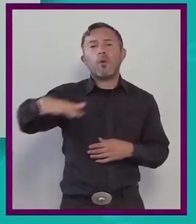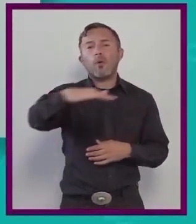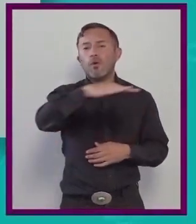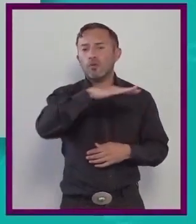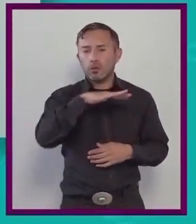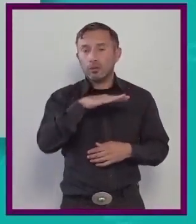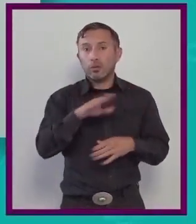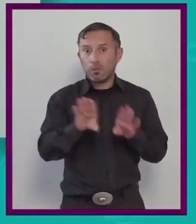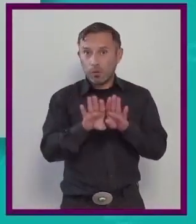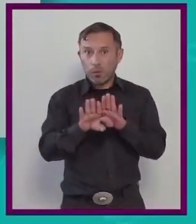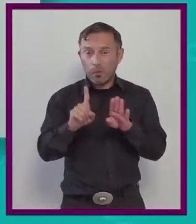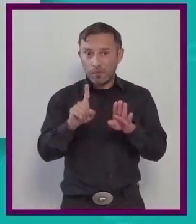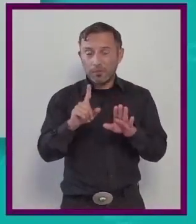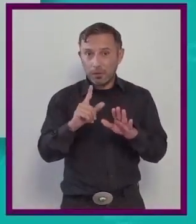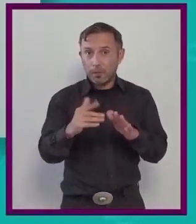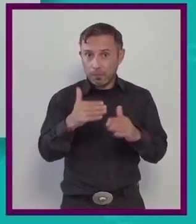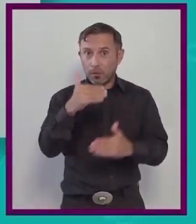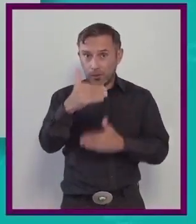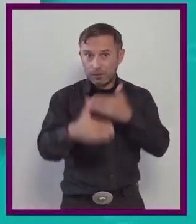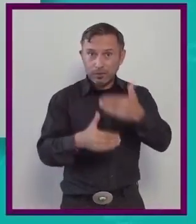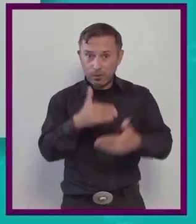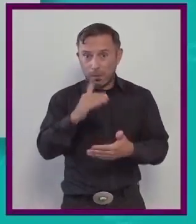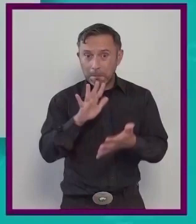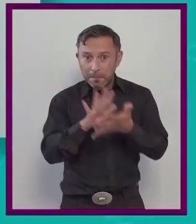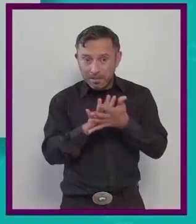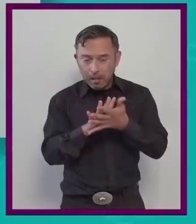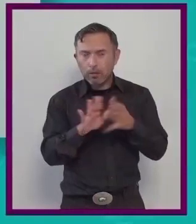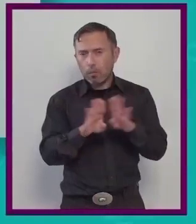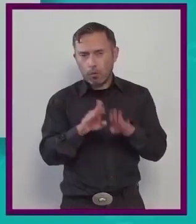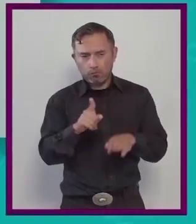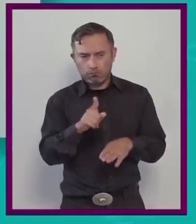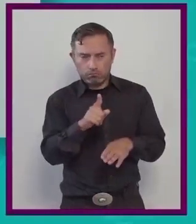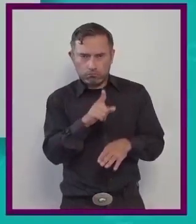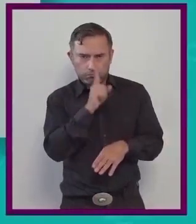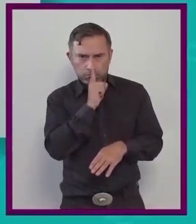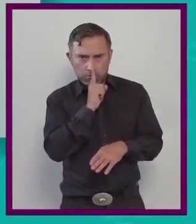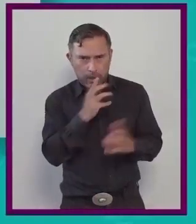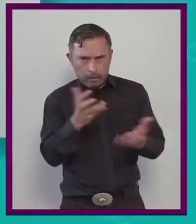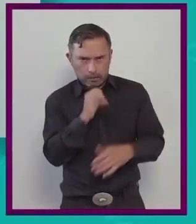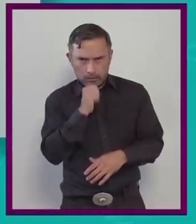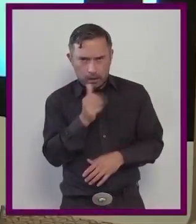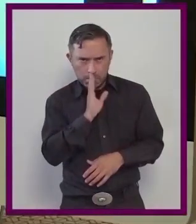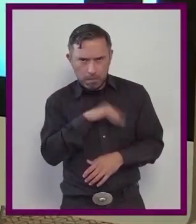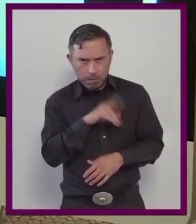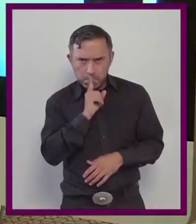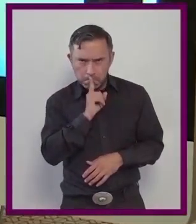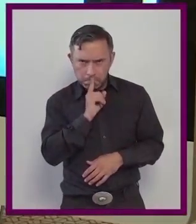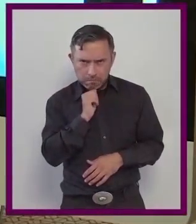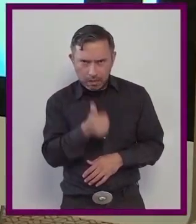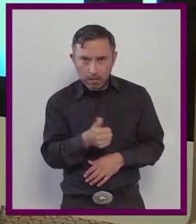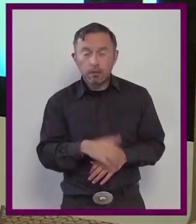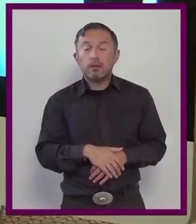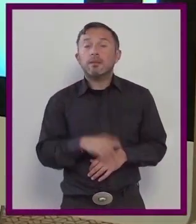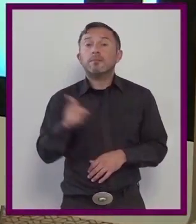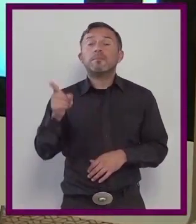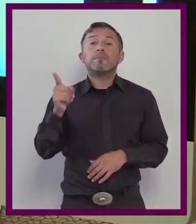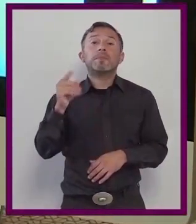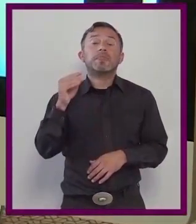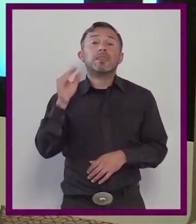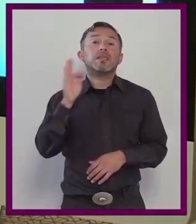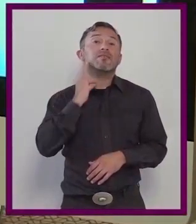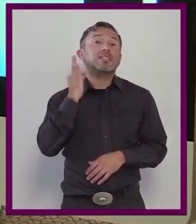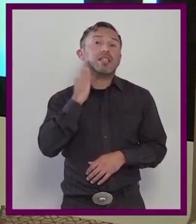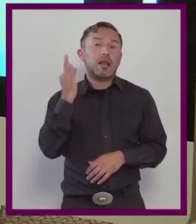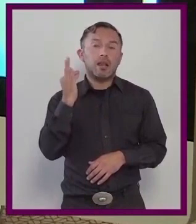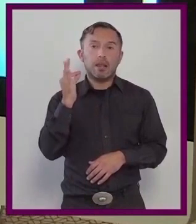a todas las personas que se encuentren sujetas a un proceso penal como si no hubiesen hecho nada. Y lo que debe de